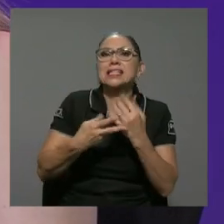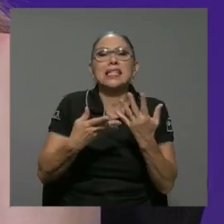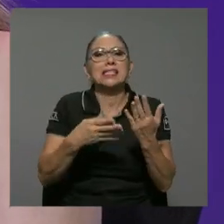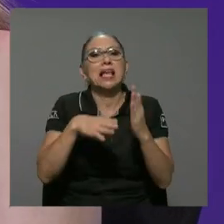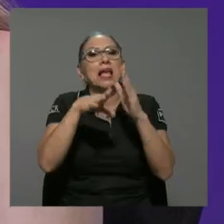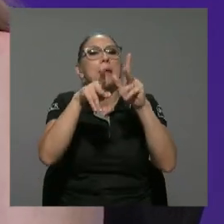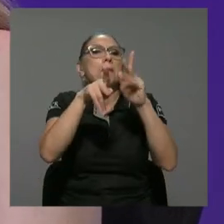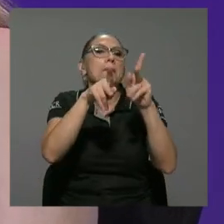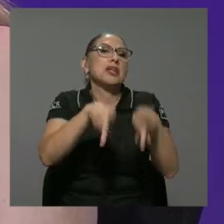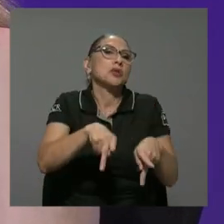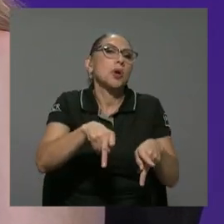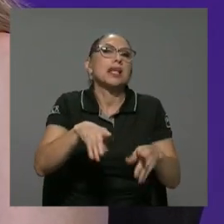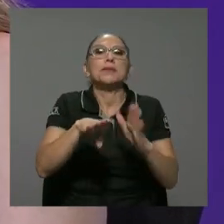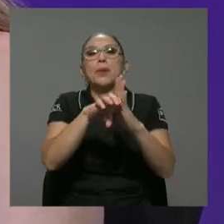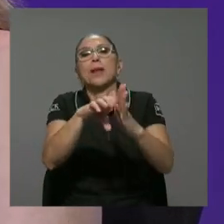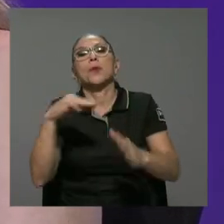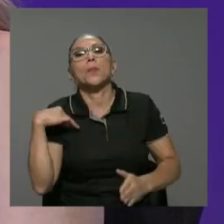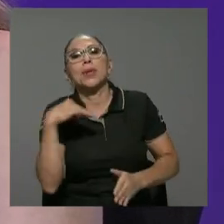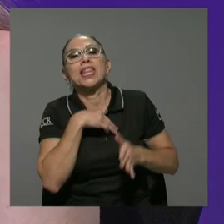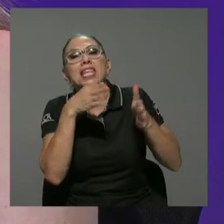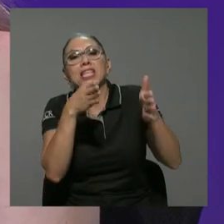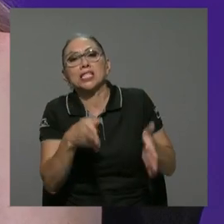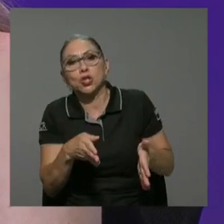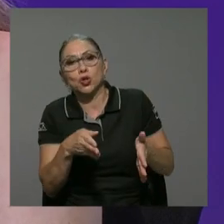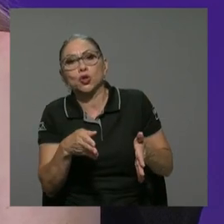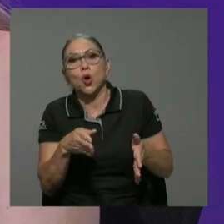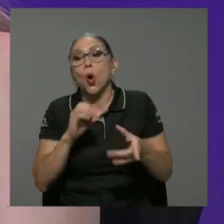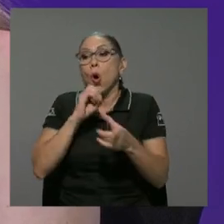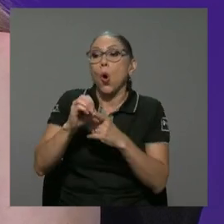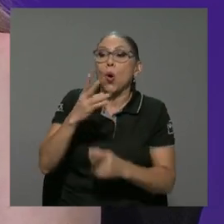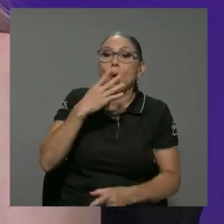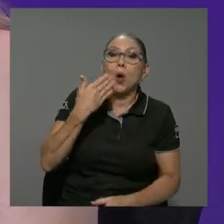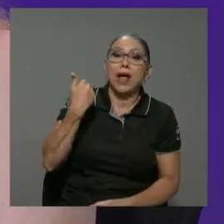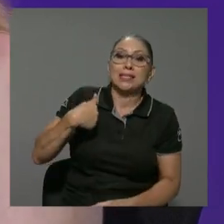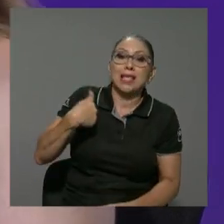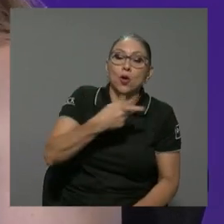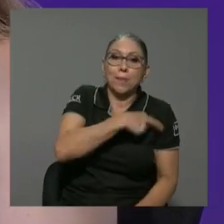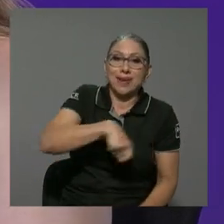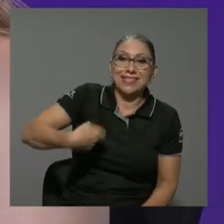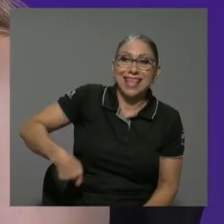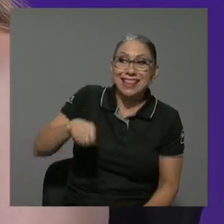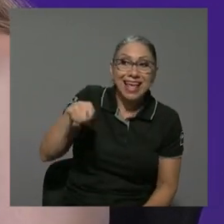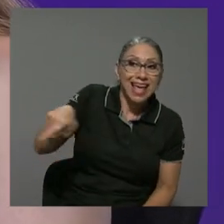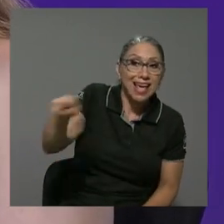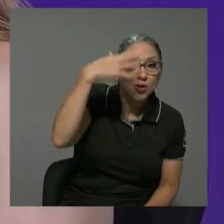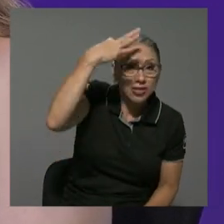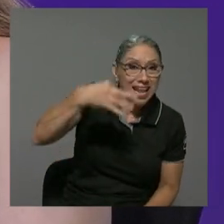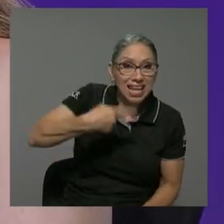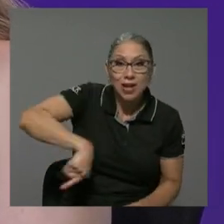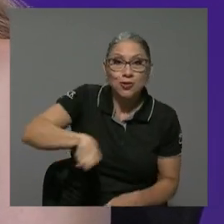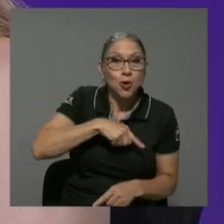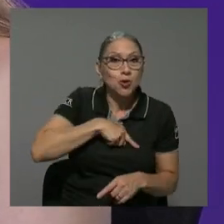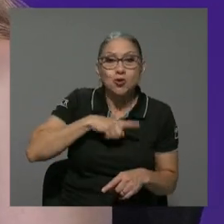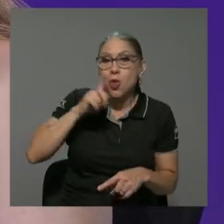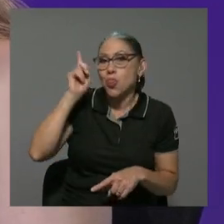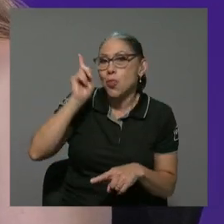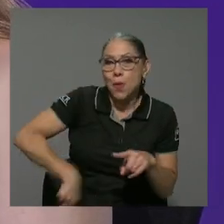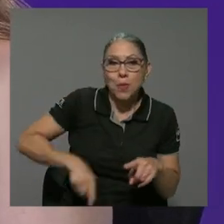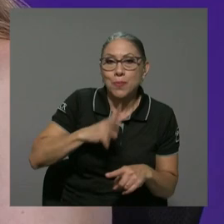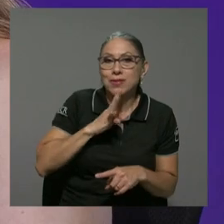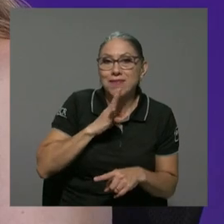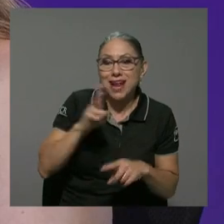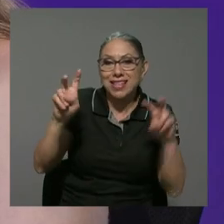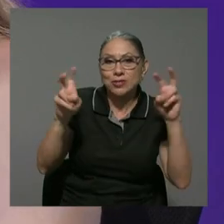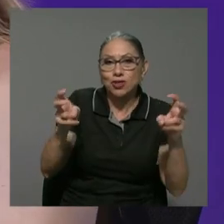señor presidente creen que no tenemos la capacidad realmente de hablar de estos temas. Entonces, a la hora de posicionarnos, o por